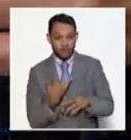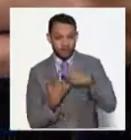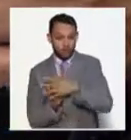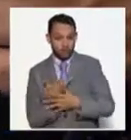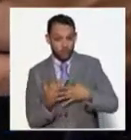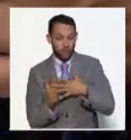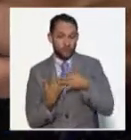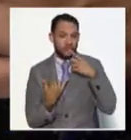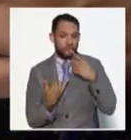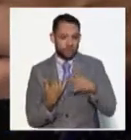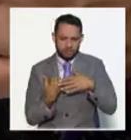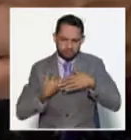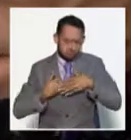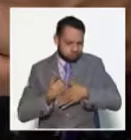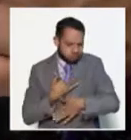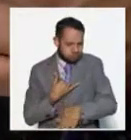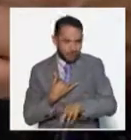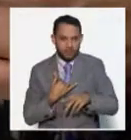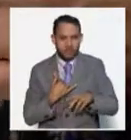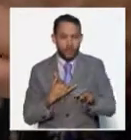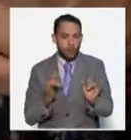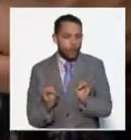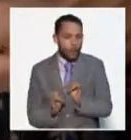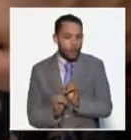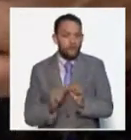sería muy difícil o tendría que ser muy delgada la mujer para poder tocar sus ovarios